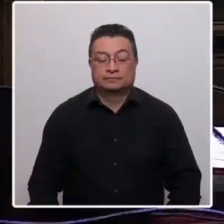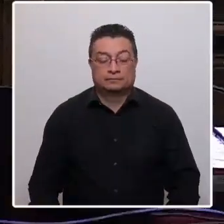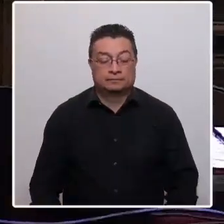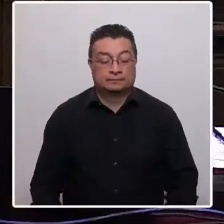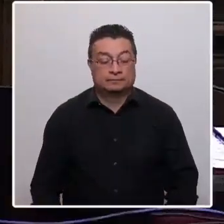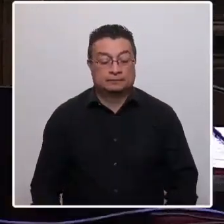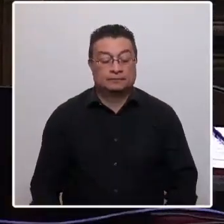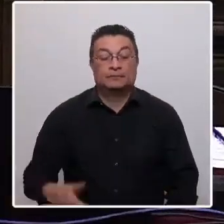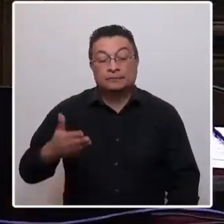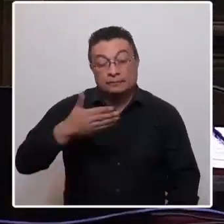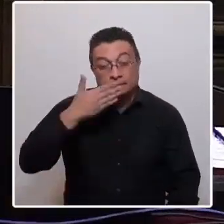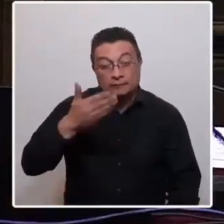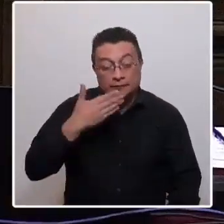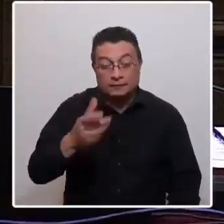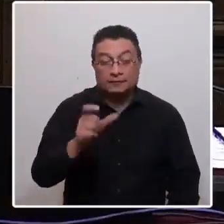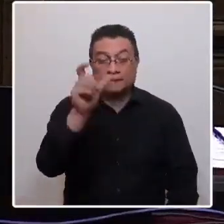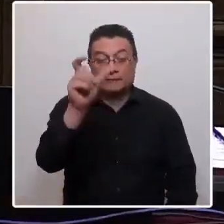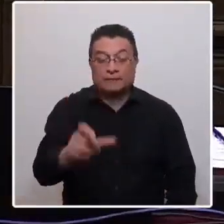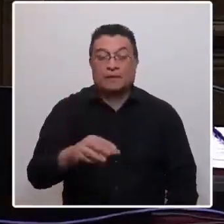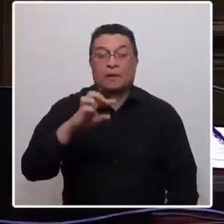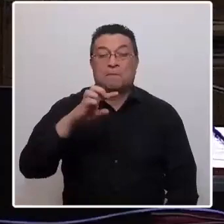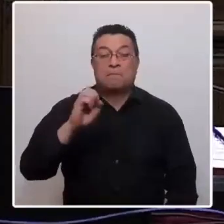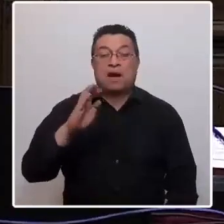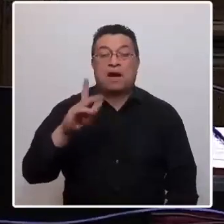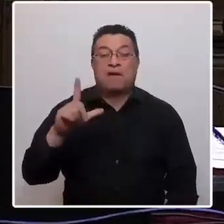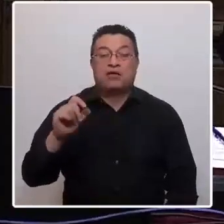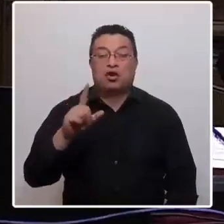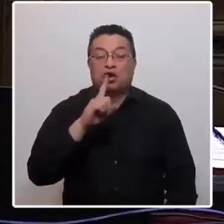Tiene la palabra el convencional Pablo Tolosa.